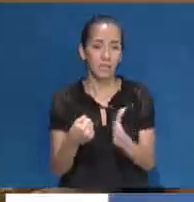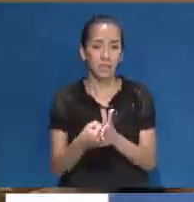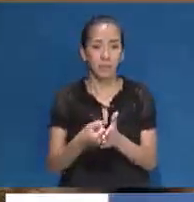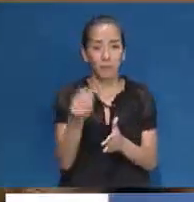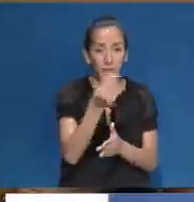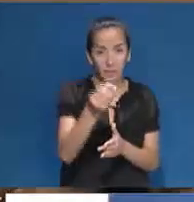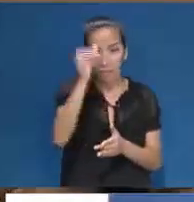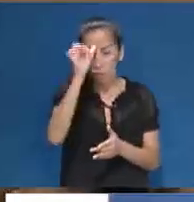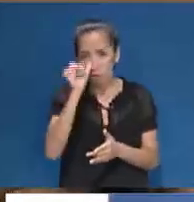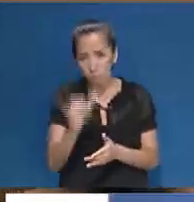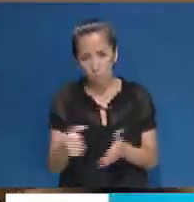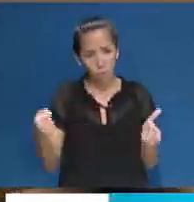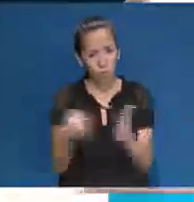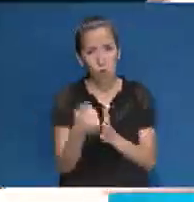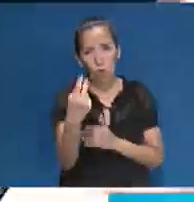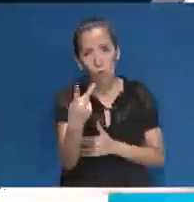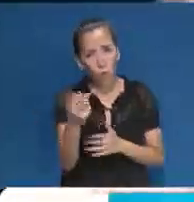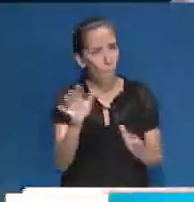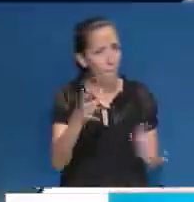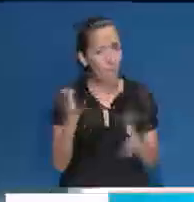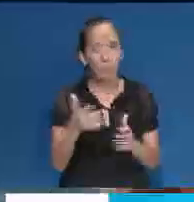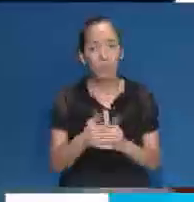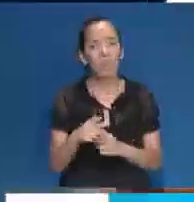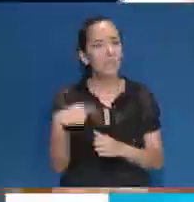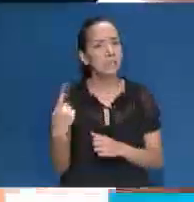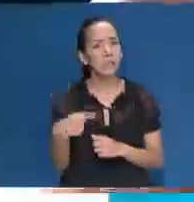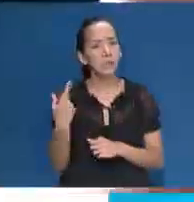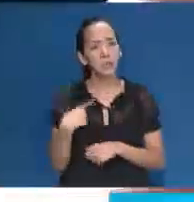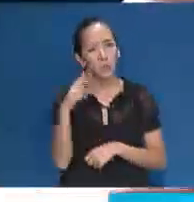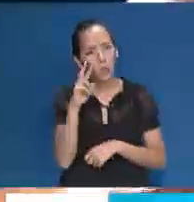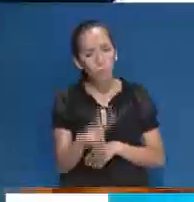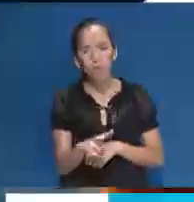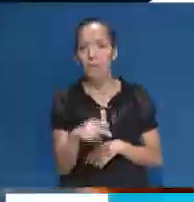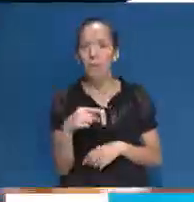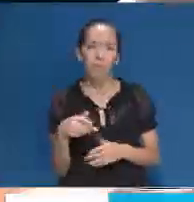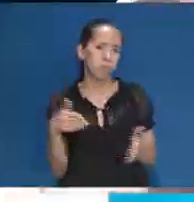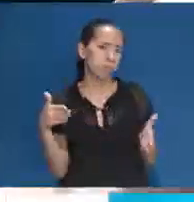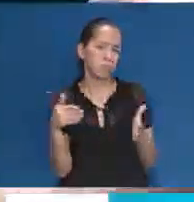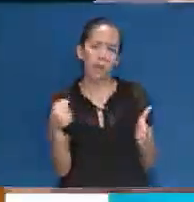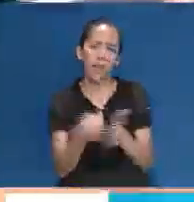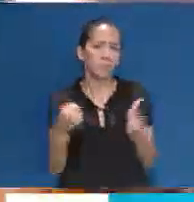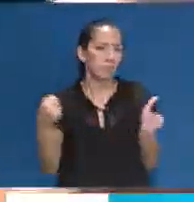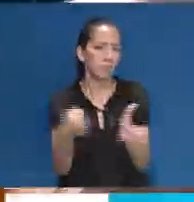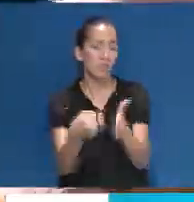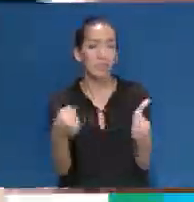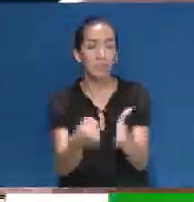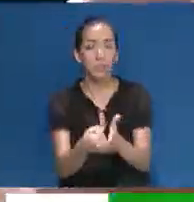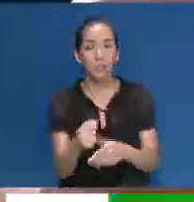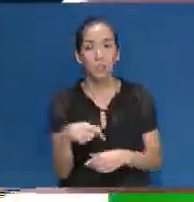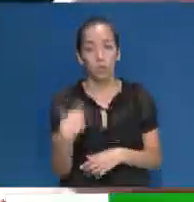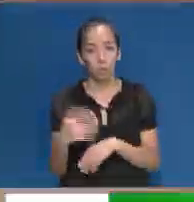accidentes. Nosotros tenemos la mala suerte de presenciar siempre lo mismo, y bueno, con mi compañero siempre y algunos